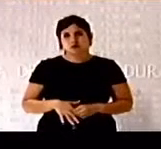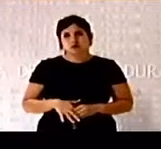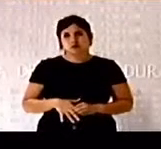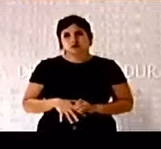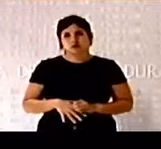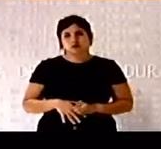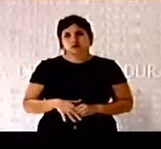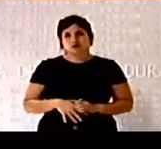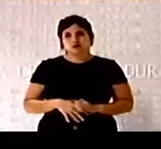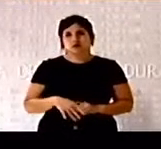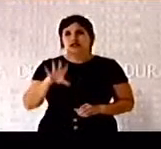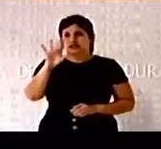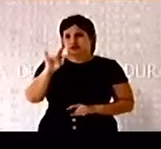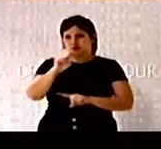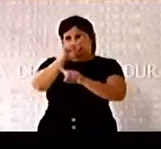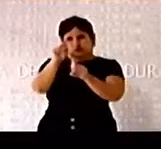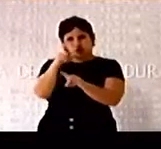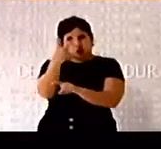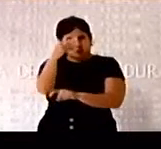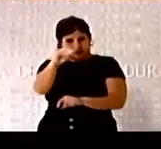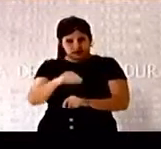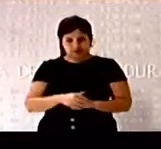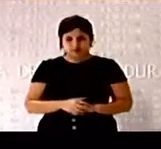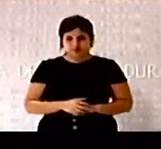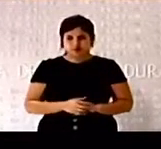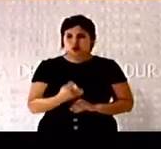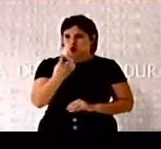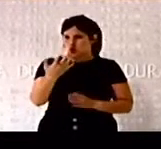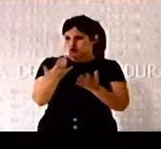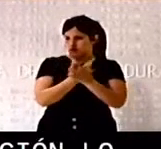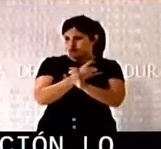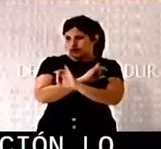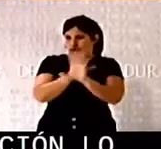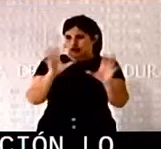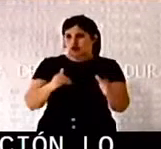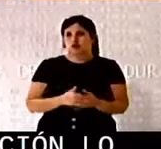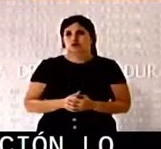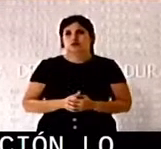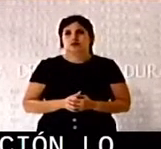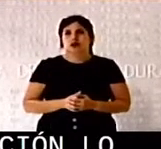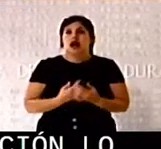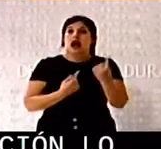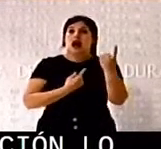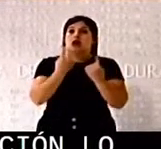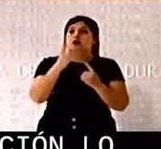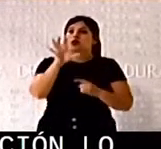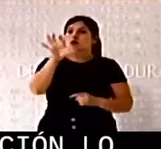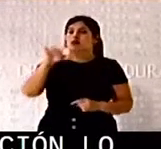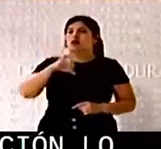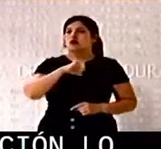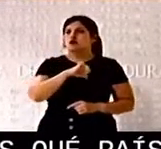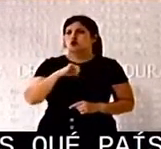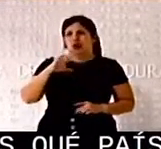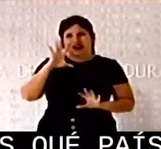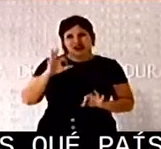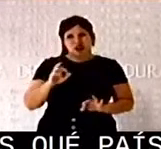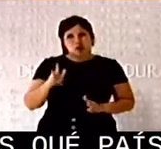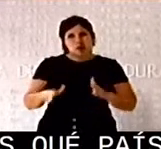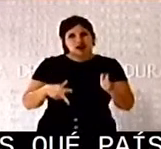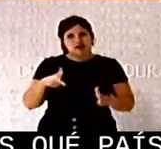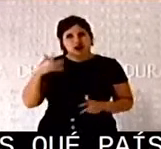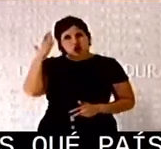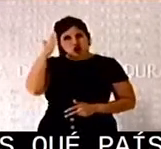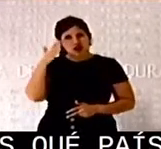Sí, dos cuestiones más. Consejero, una aclaración, lo primero. En algunas comunidades autónomas, que creo que País Vasco y Navarra, menores